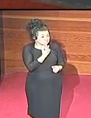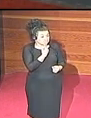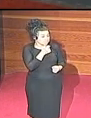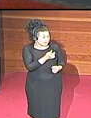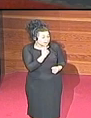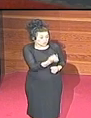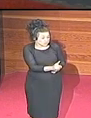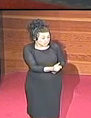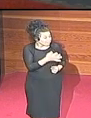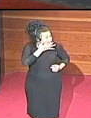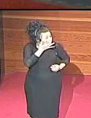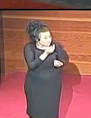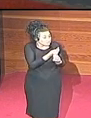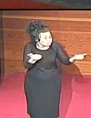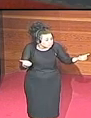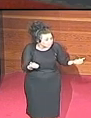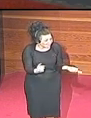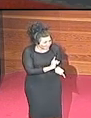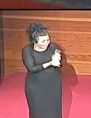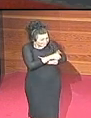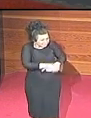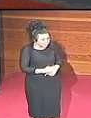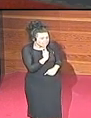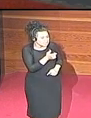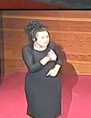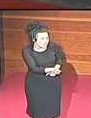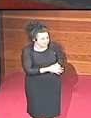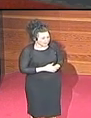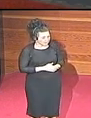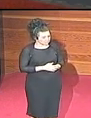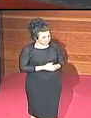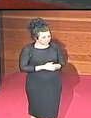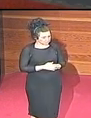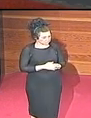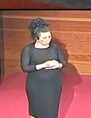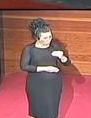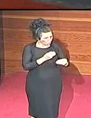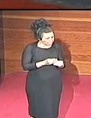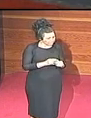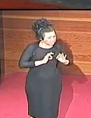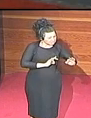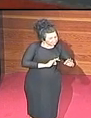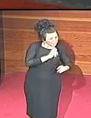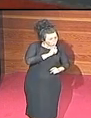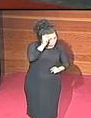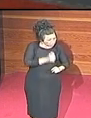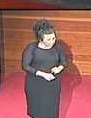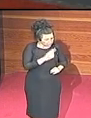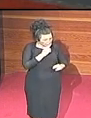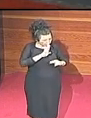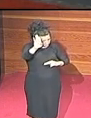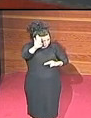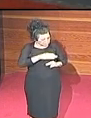Y al revés, di la palabra. Operación especial, ucranianos nazis, OTAN amenaza